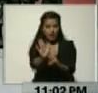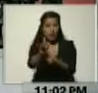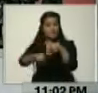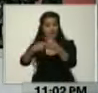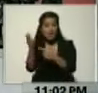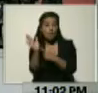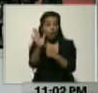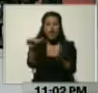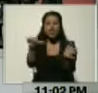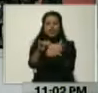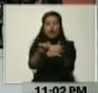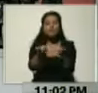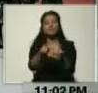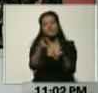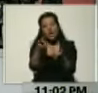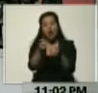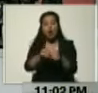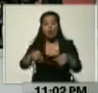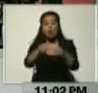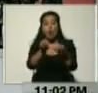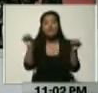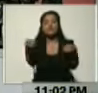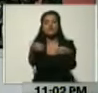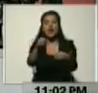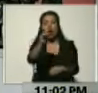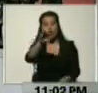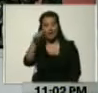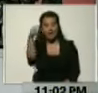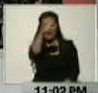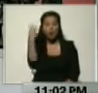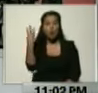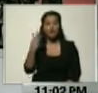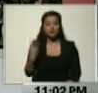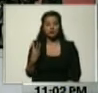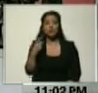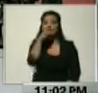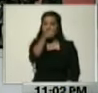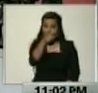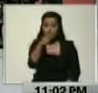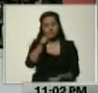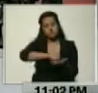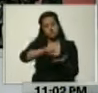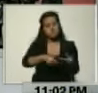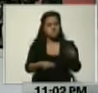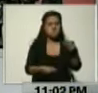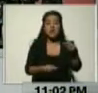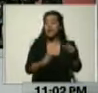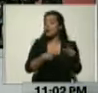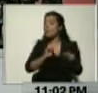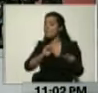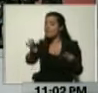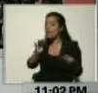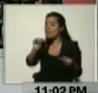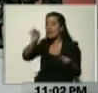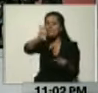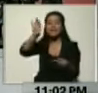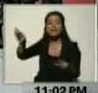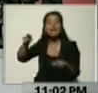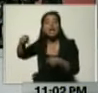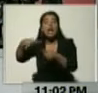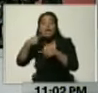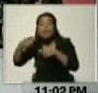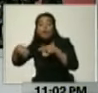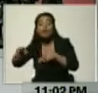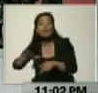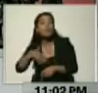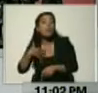la sede de la OEA en Washington, D.C., y fue elaborado especialmente para enviarlo a los países con potenciales conflictos. Algo debe saber Luis